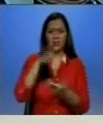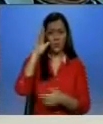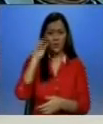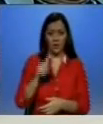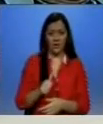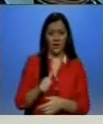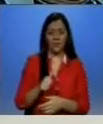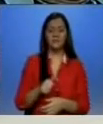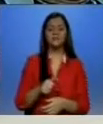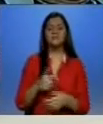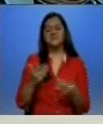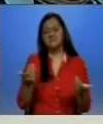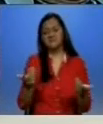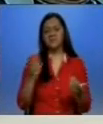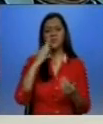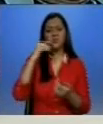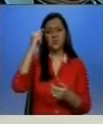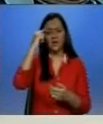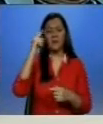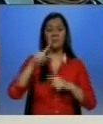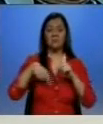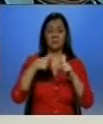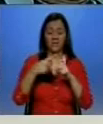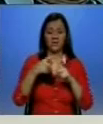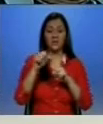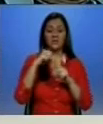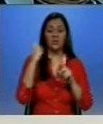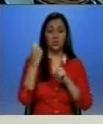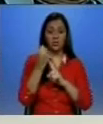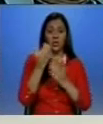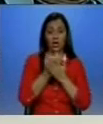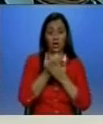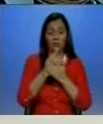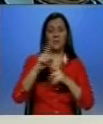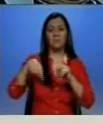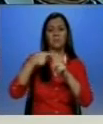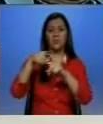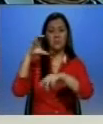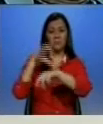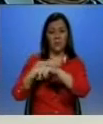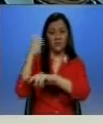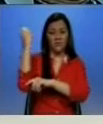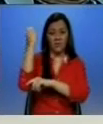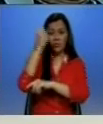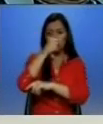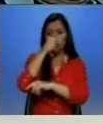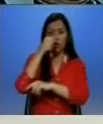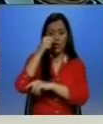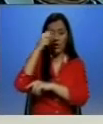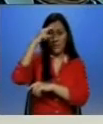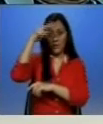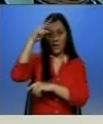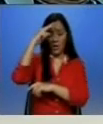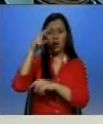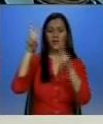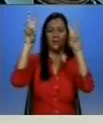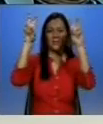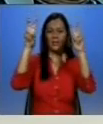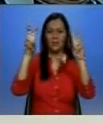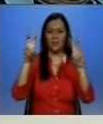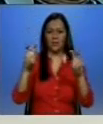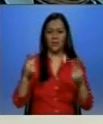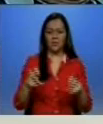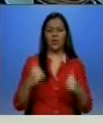Cuenca. La situación económica del país y la captura del Chapo Guzmán fueron otros de los temas abordados por el jefe de Estado durante